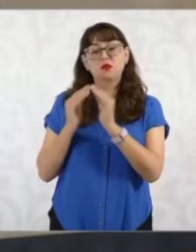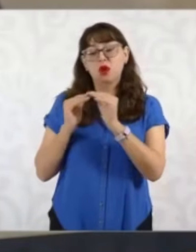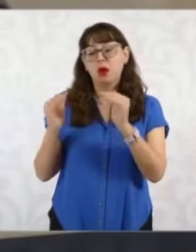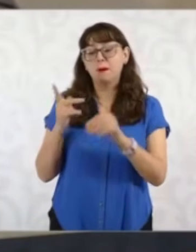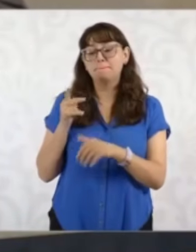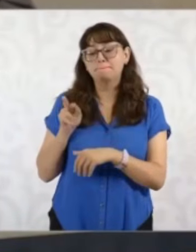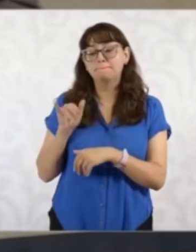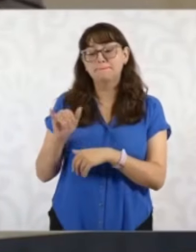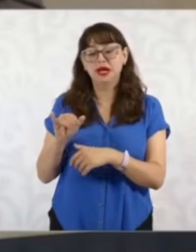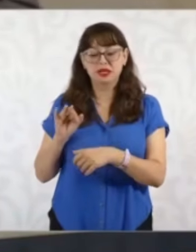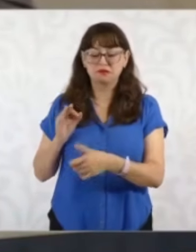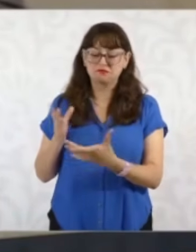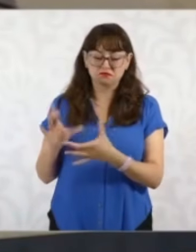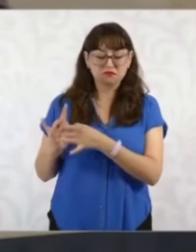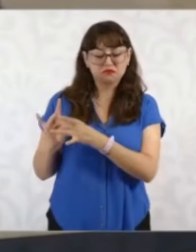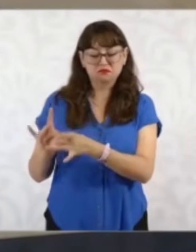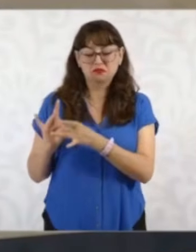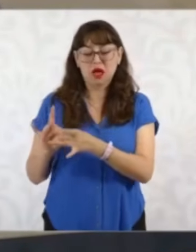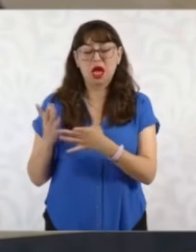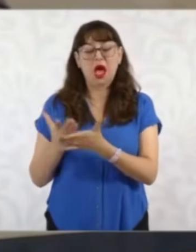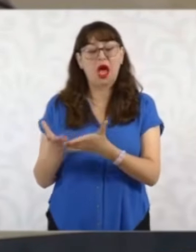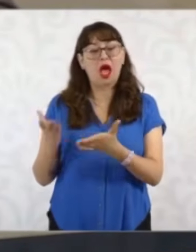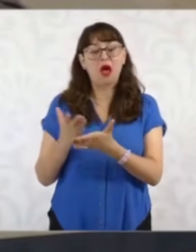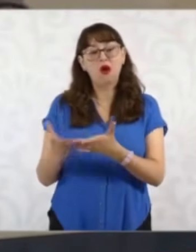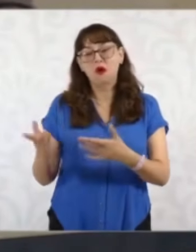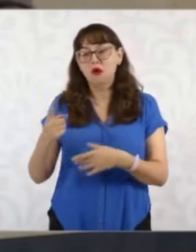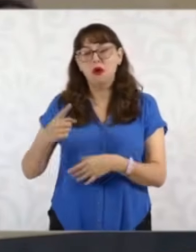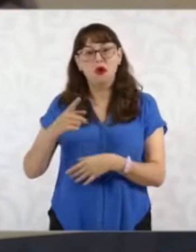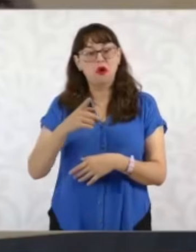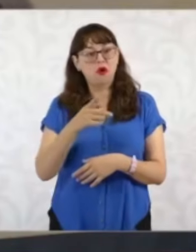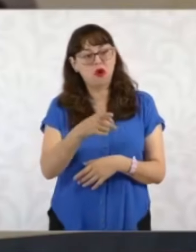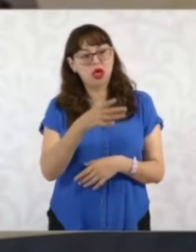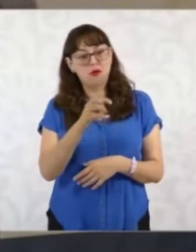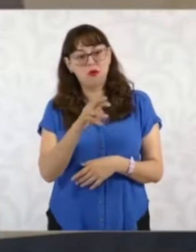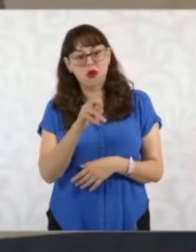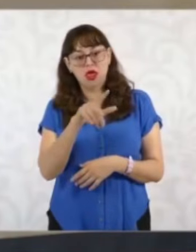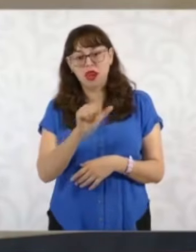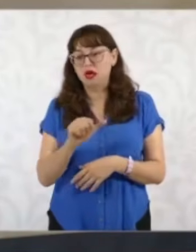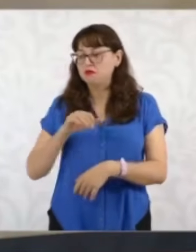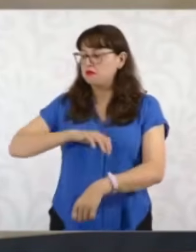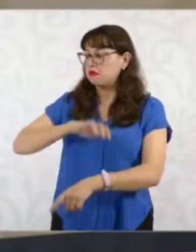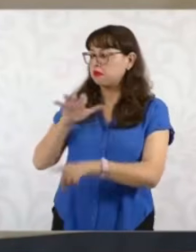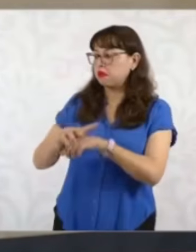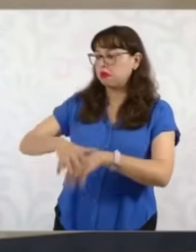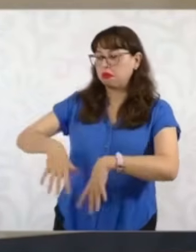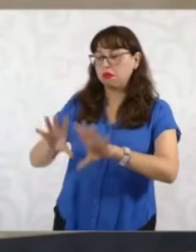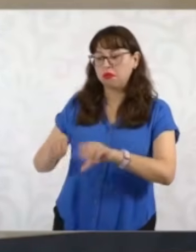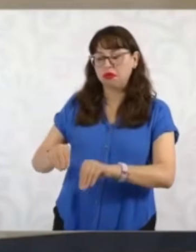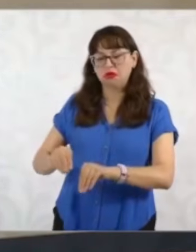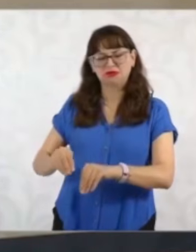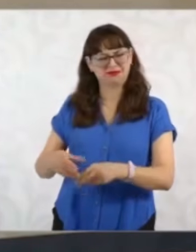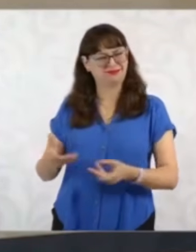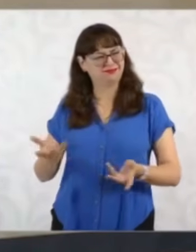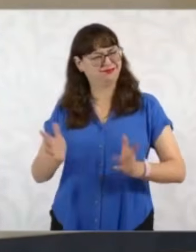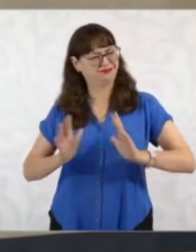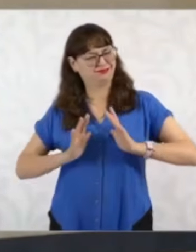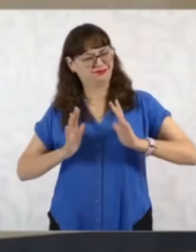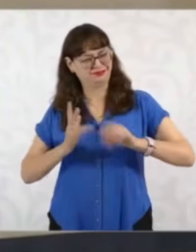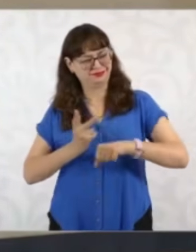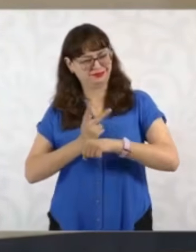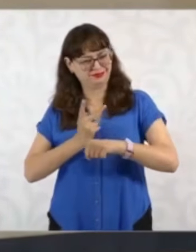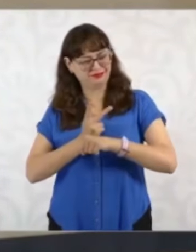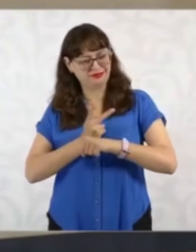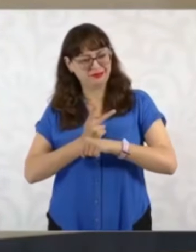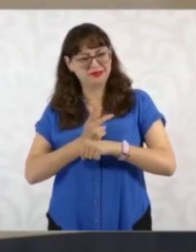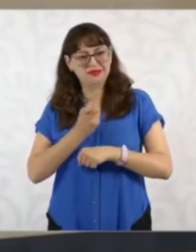régimen actual, que ya no esconde su vocación totalitaria, bueno, lo demás. Pero aquí, más que